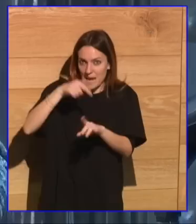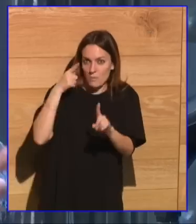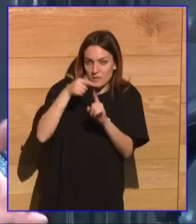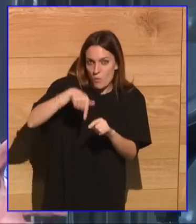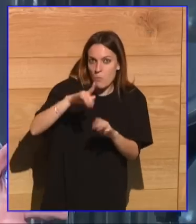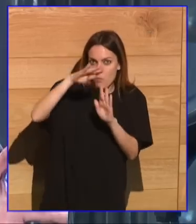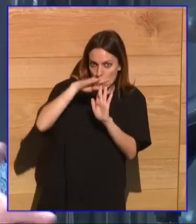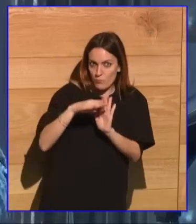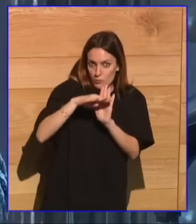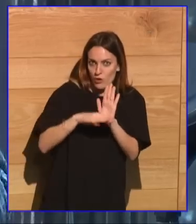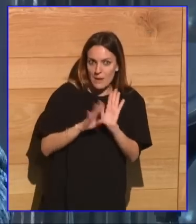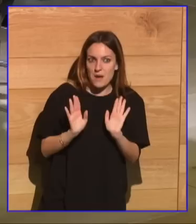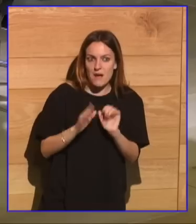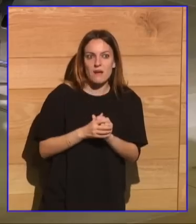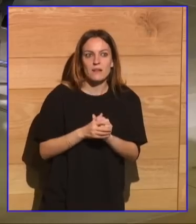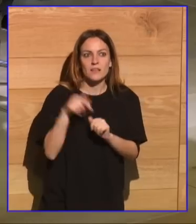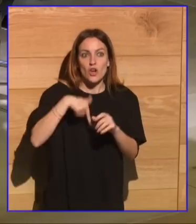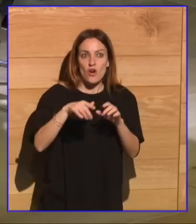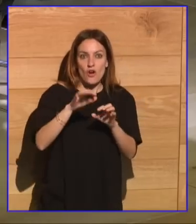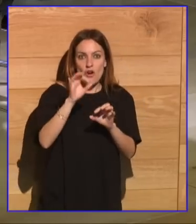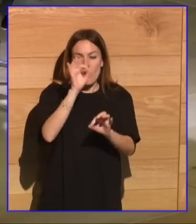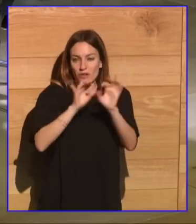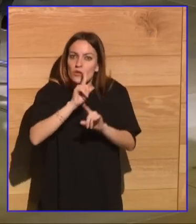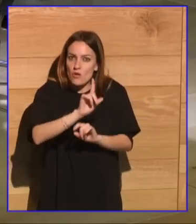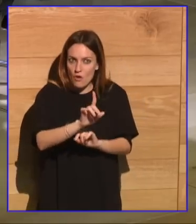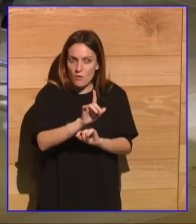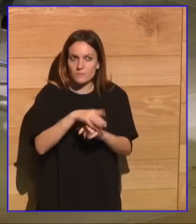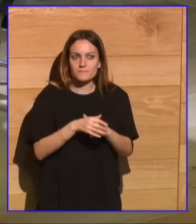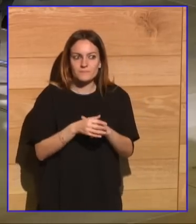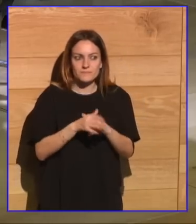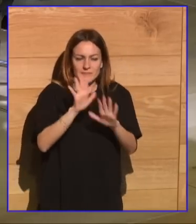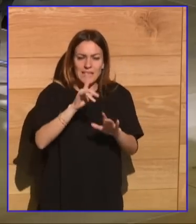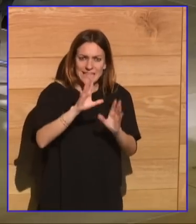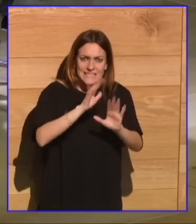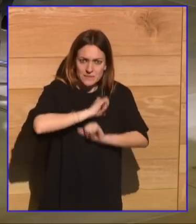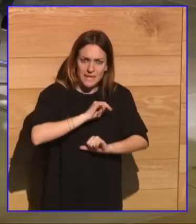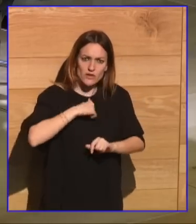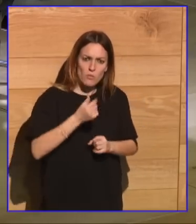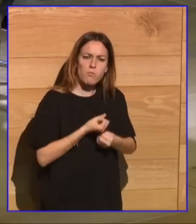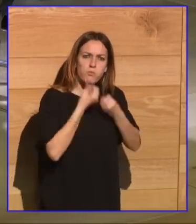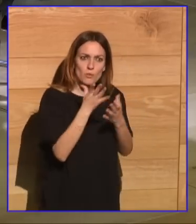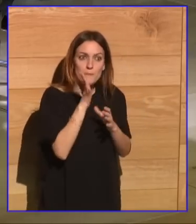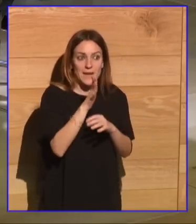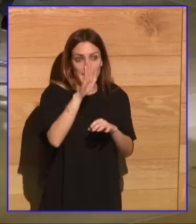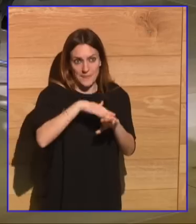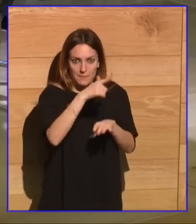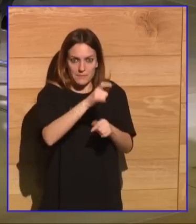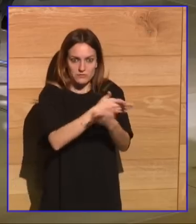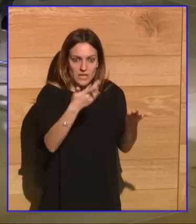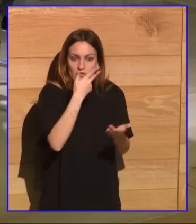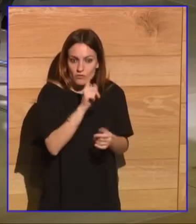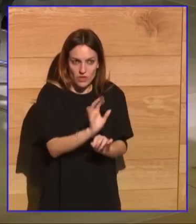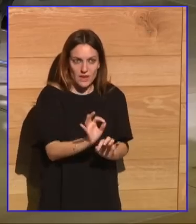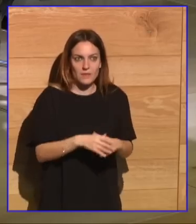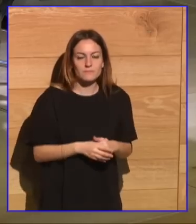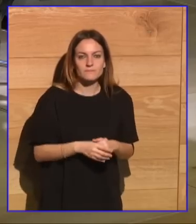tú en su día... ni necesariamente por orden. ¿De quién es? Empiezan a crear, déjame que lo cuente, para la gente que como yo no lo sabía, que es que empiezan a